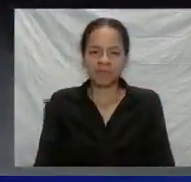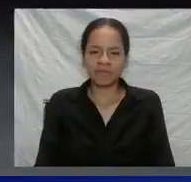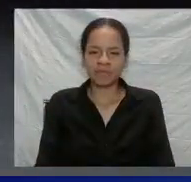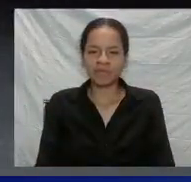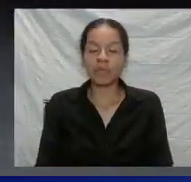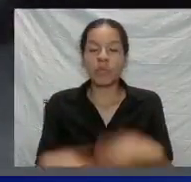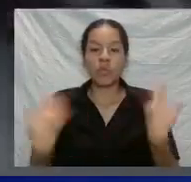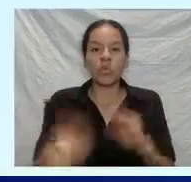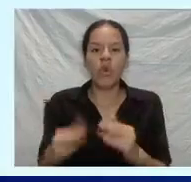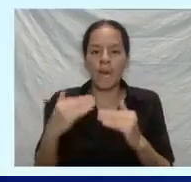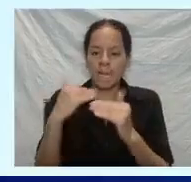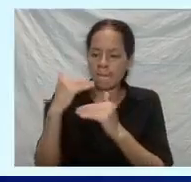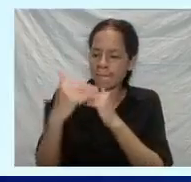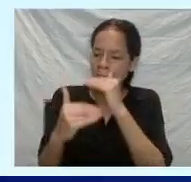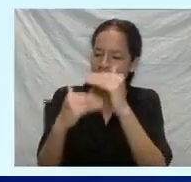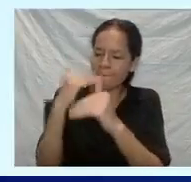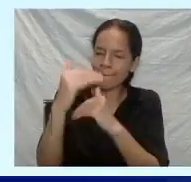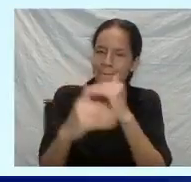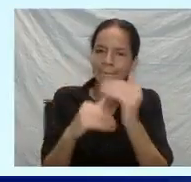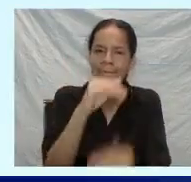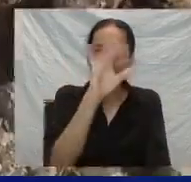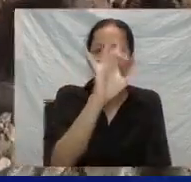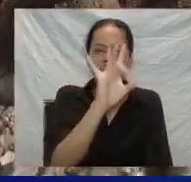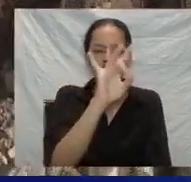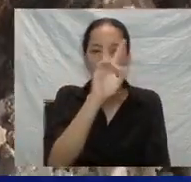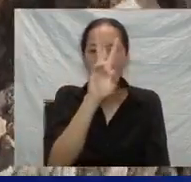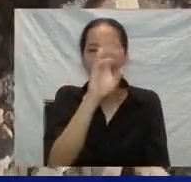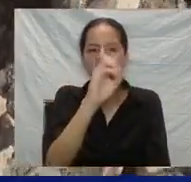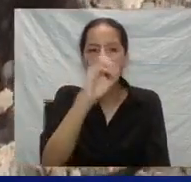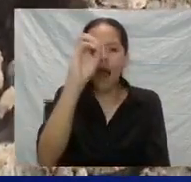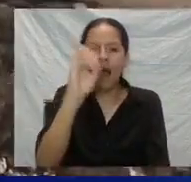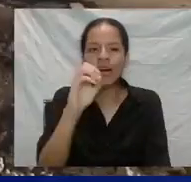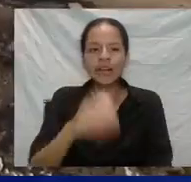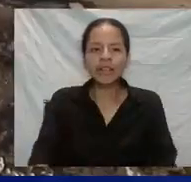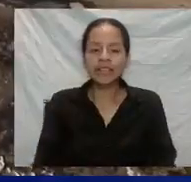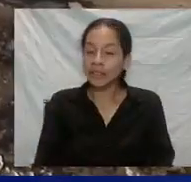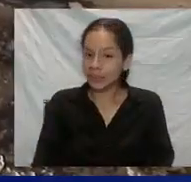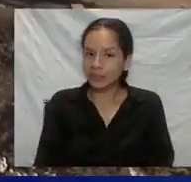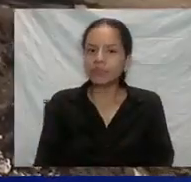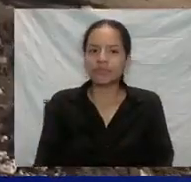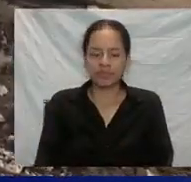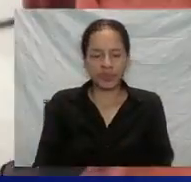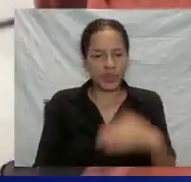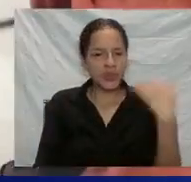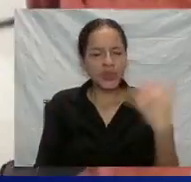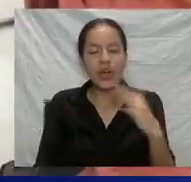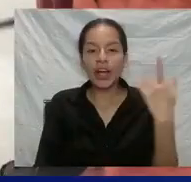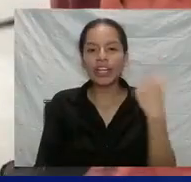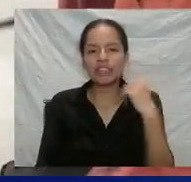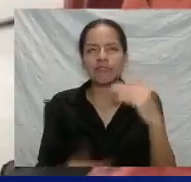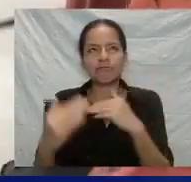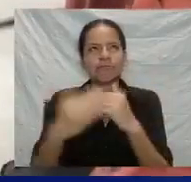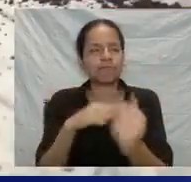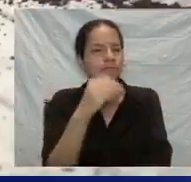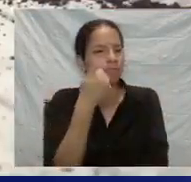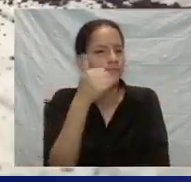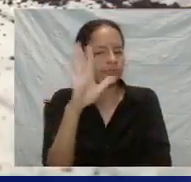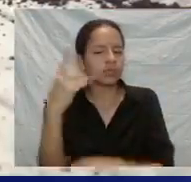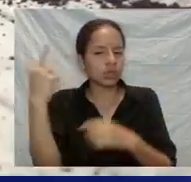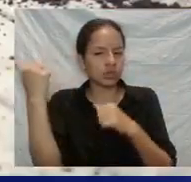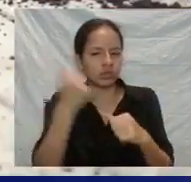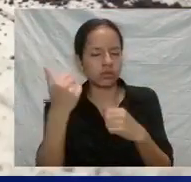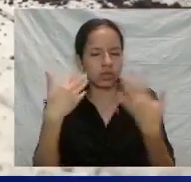por ciento de su avance y su culminación está prevista para la primera quincena de agosto aproximadamente detallar que el proyecto incluyó la